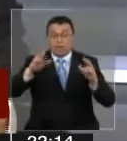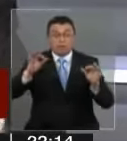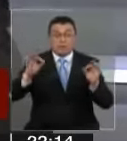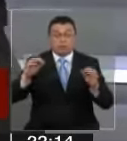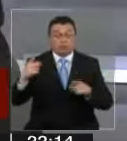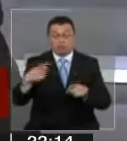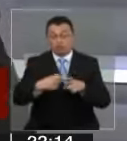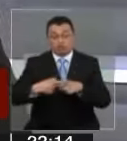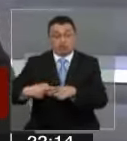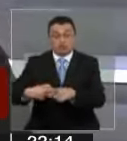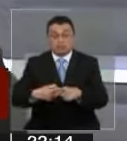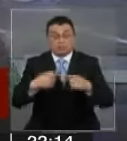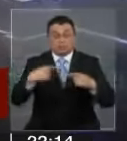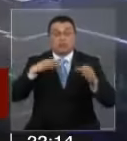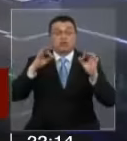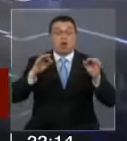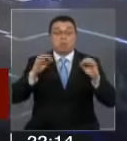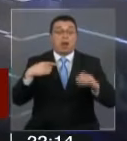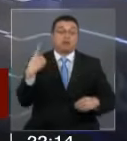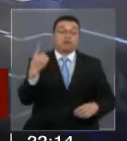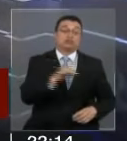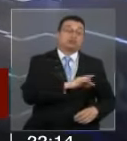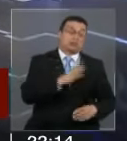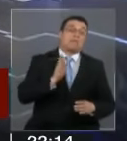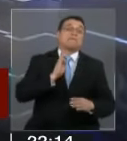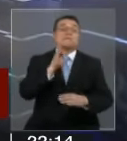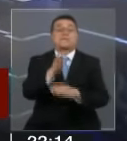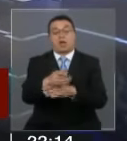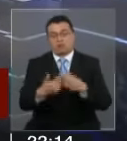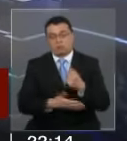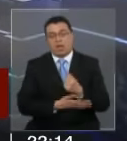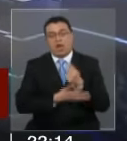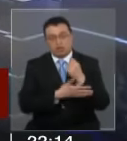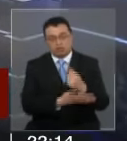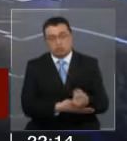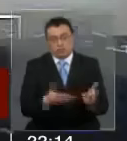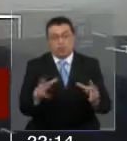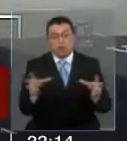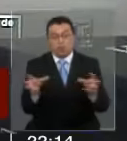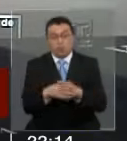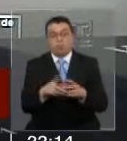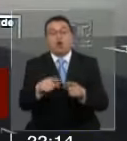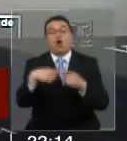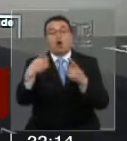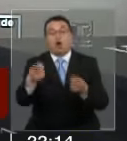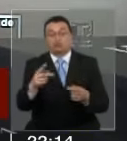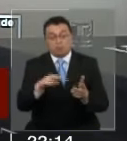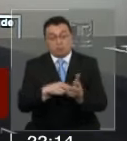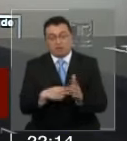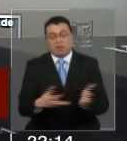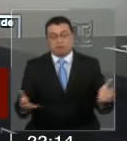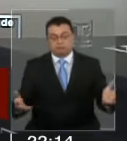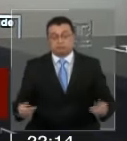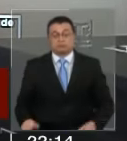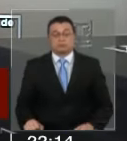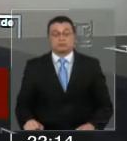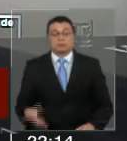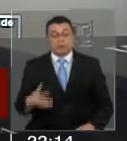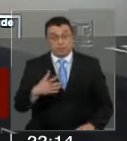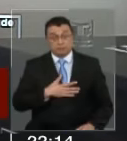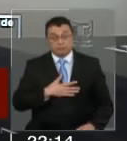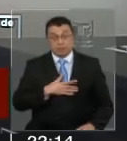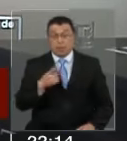como un todo, puede, típicamente los chilenos en general, vamos en ayuda de grupos de otros chilenos que tienen problemas. Lo que me